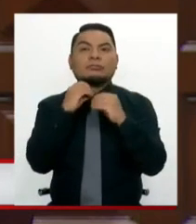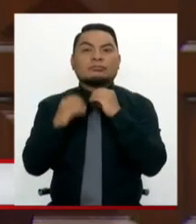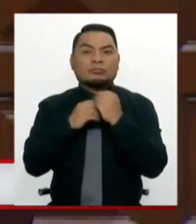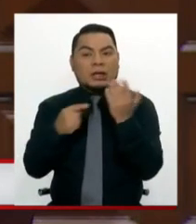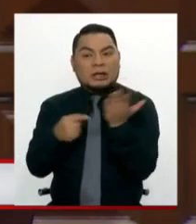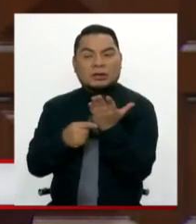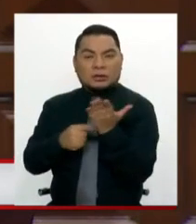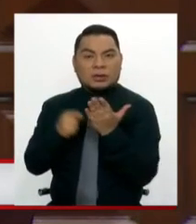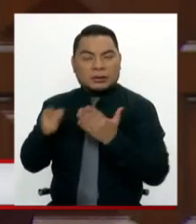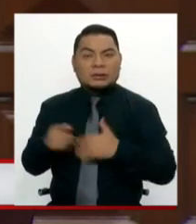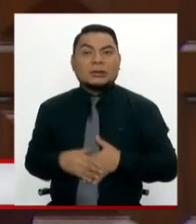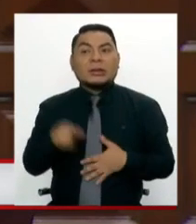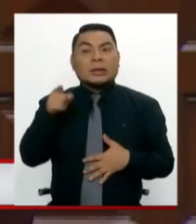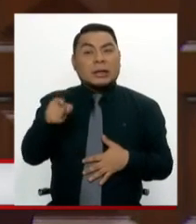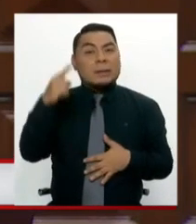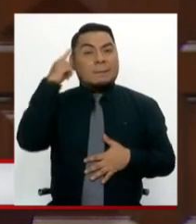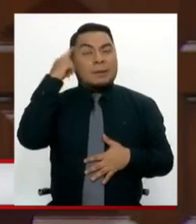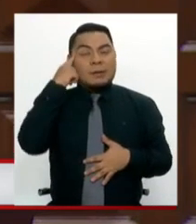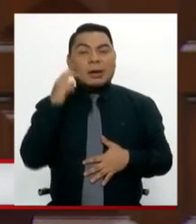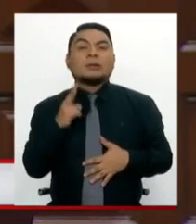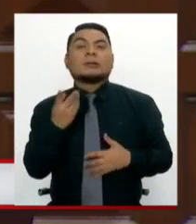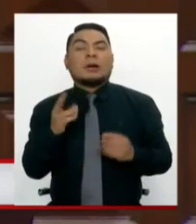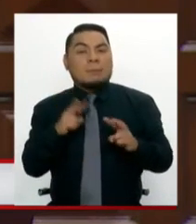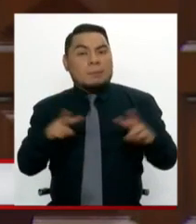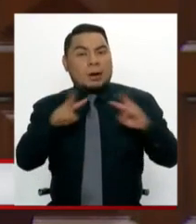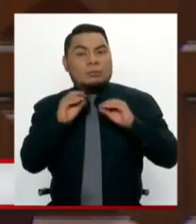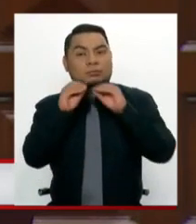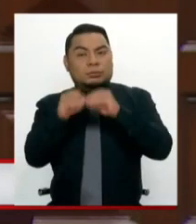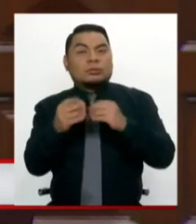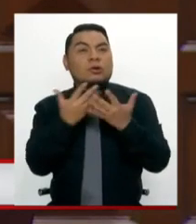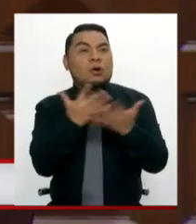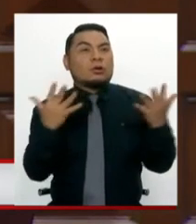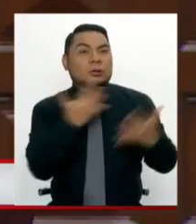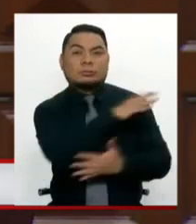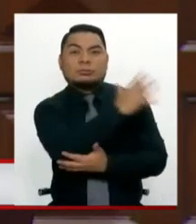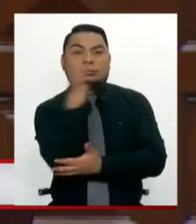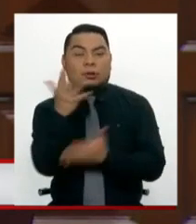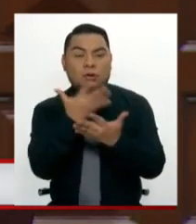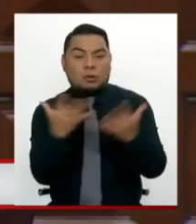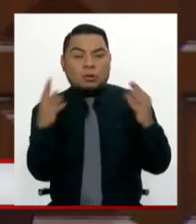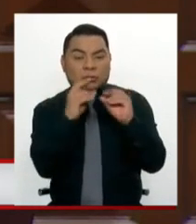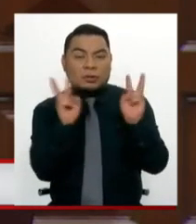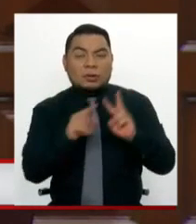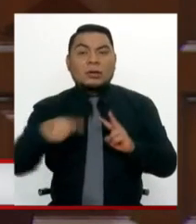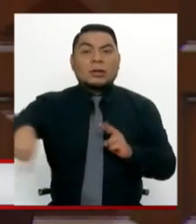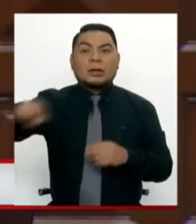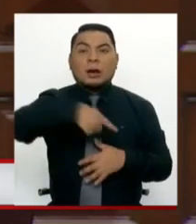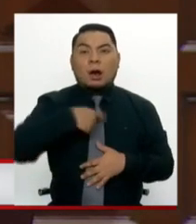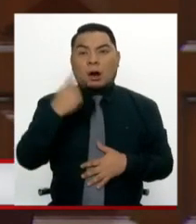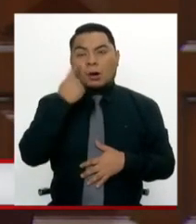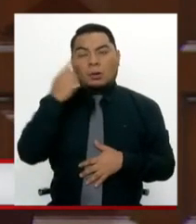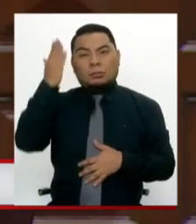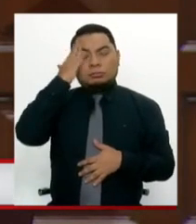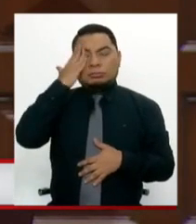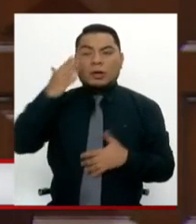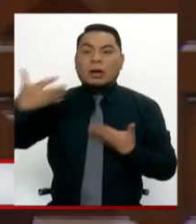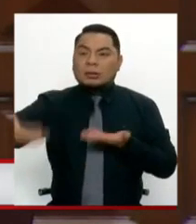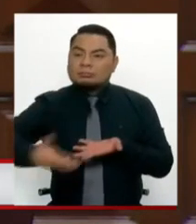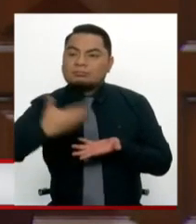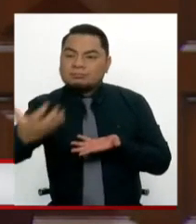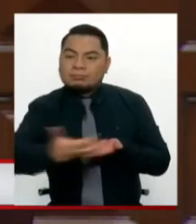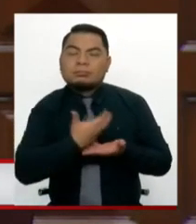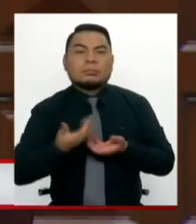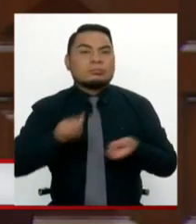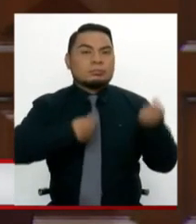Y pensando en el valor agregado a nuestros recursos naturales y la generación de conocimientos para la exportación con